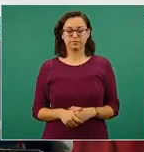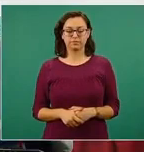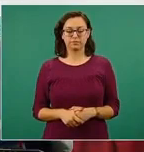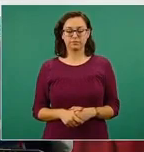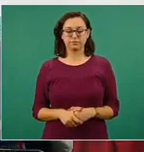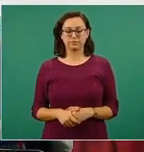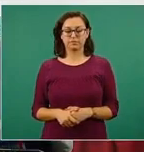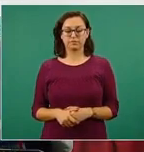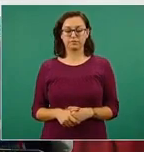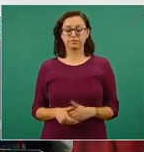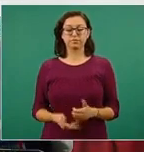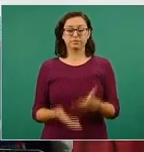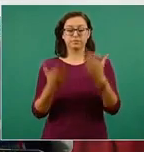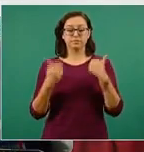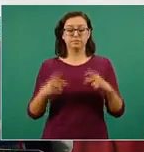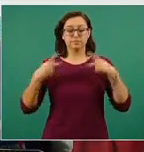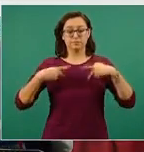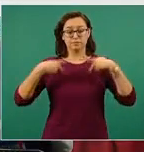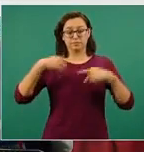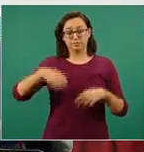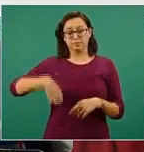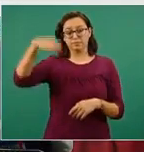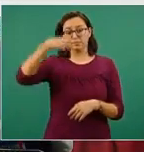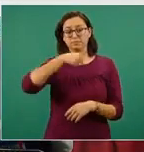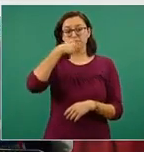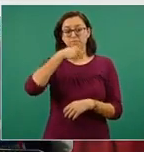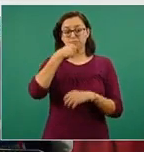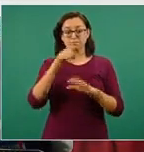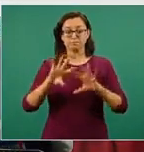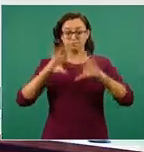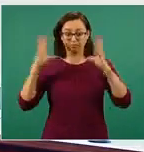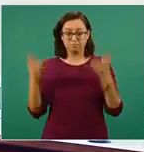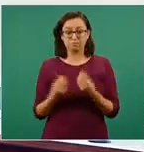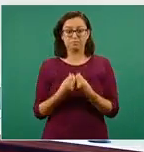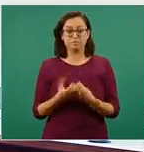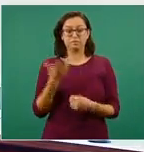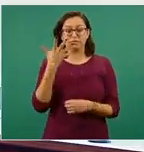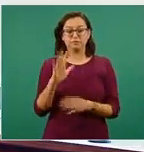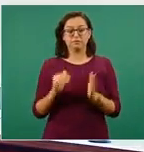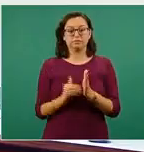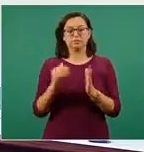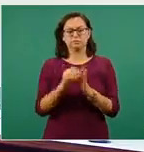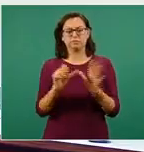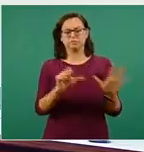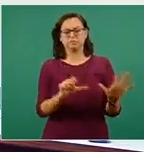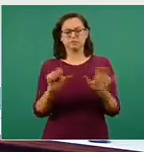sola dosis. Sobre personas adultas mayores tenemos ahora un total de